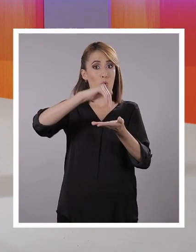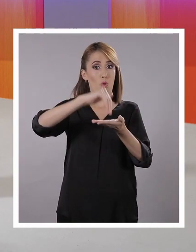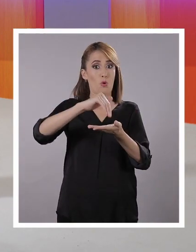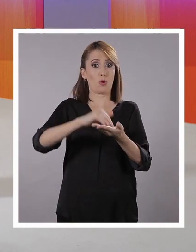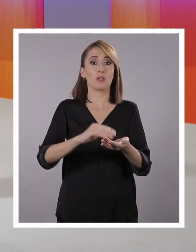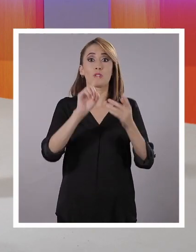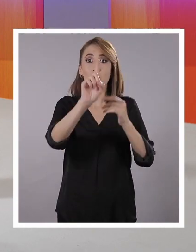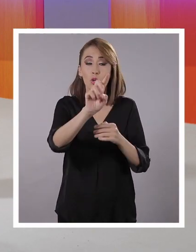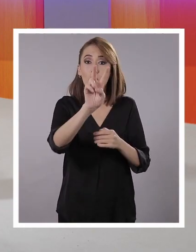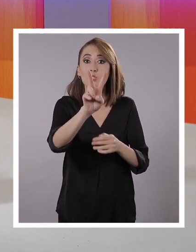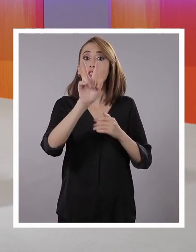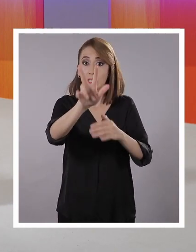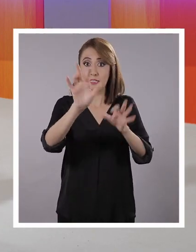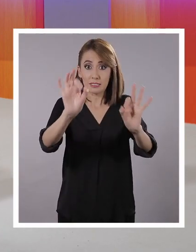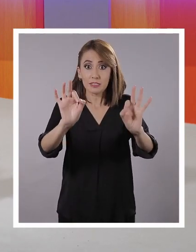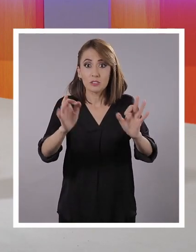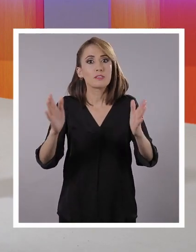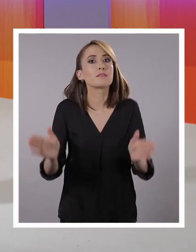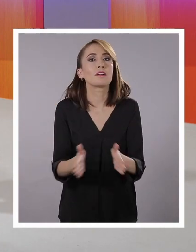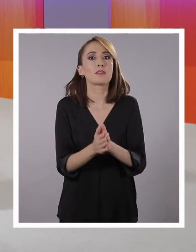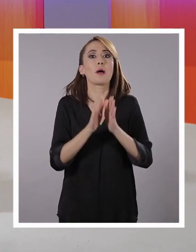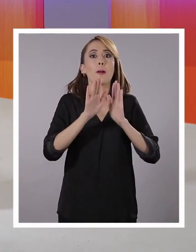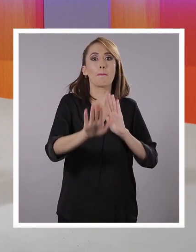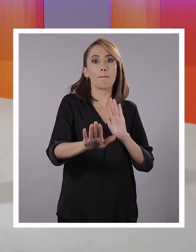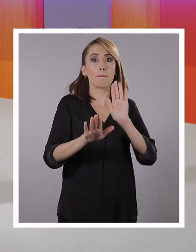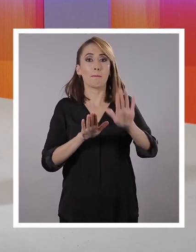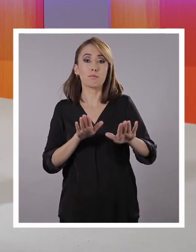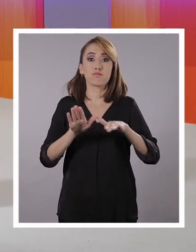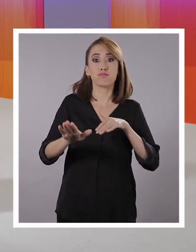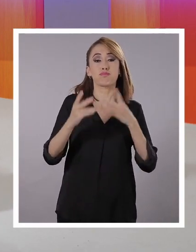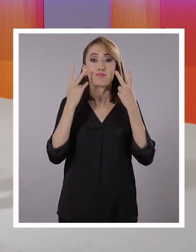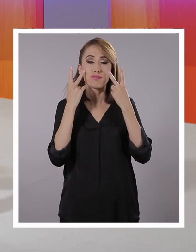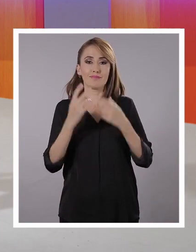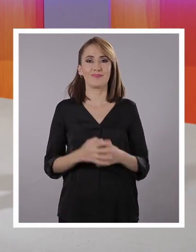Dos, tres, cuatro.